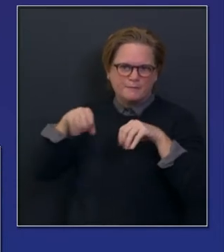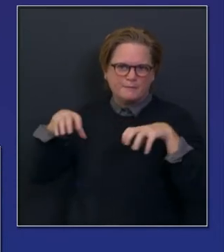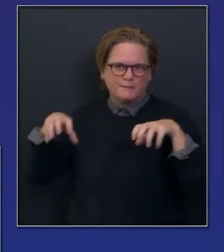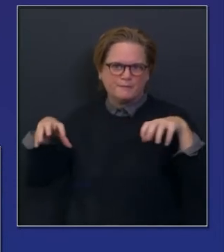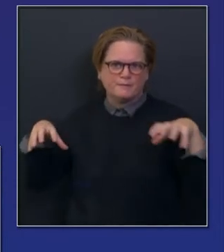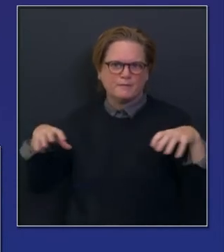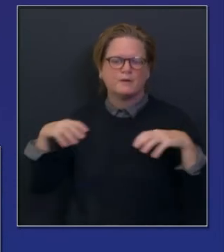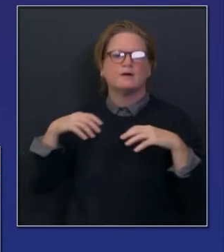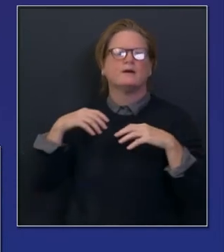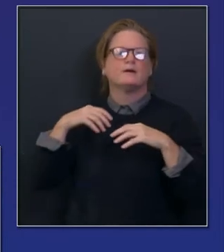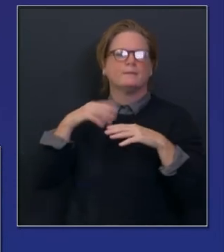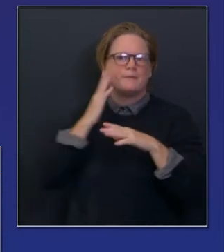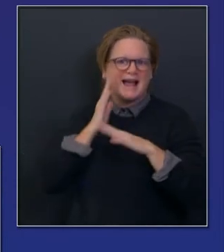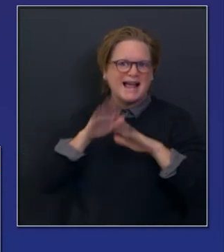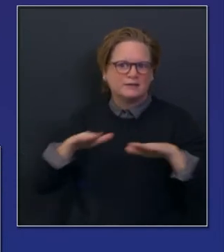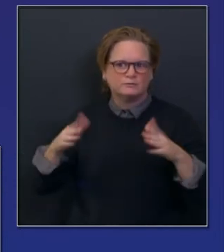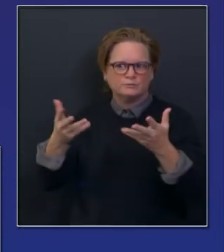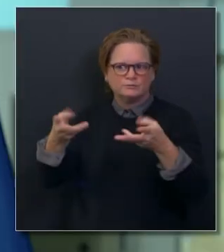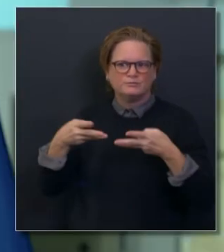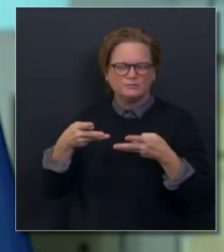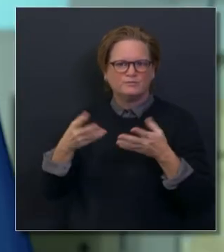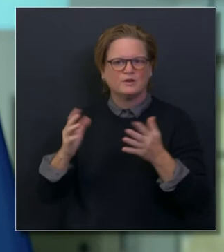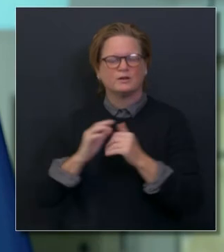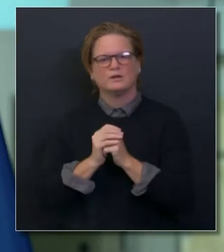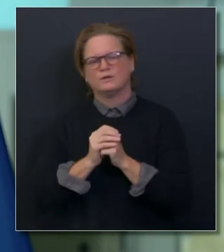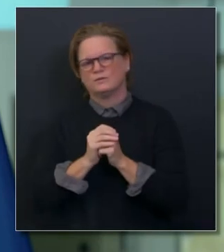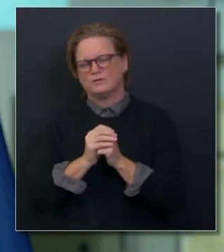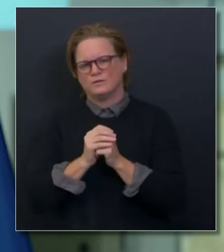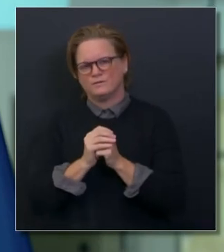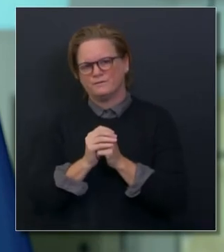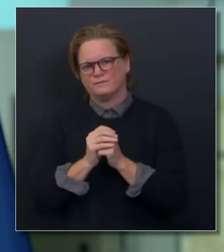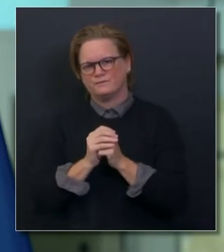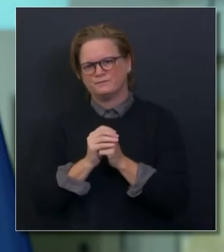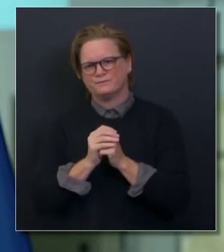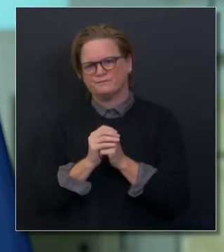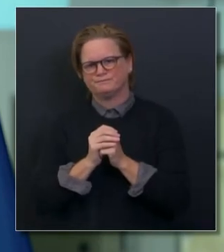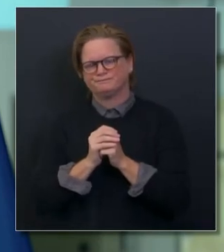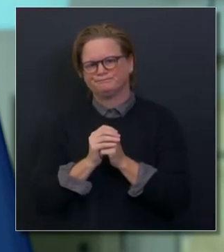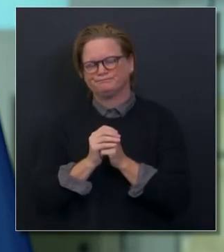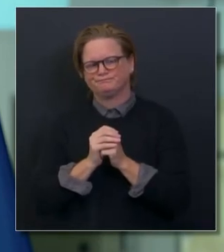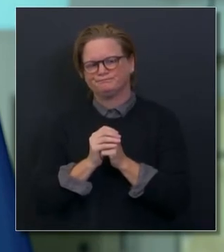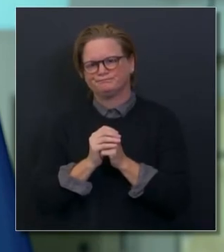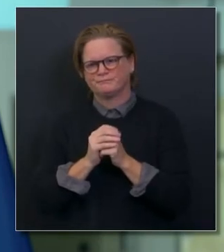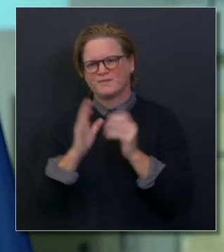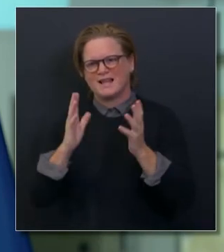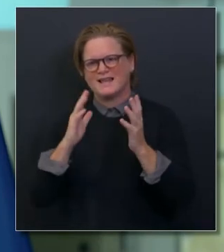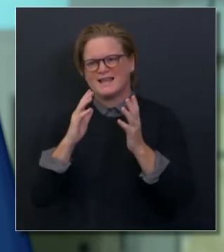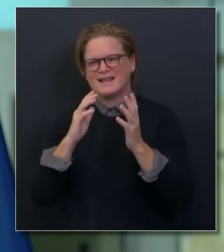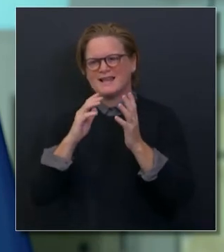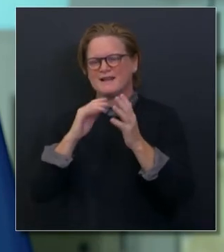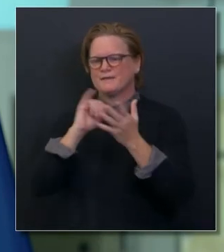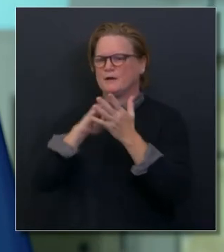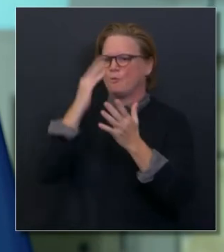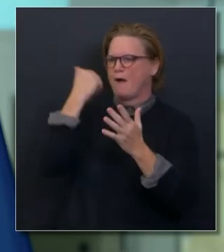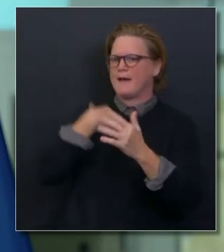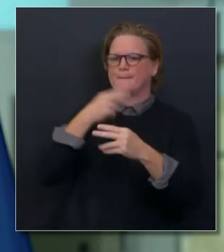generales, es lo que quería decirles. El doctor Gaudí se los explicará más